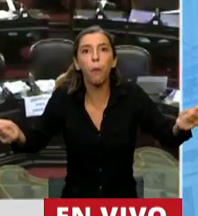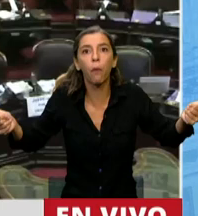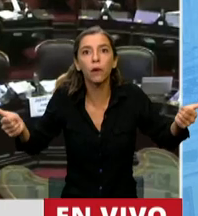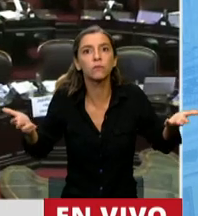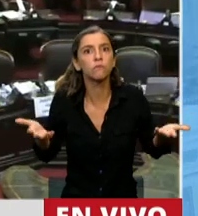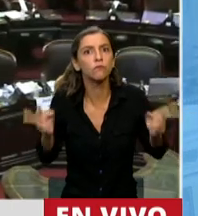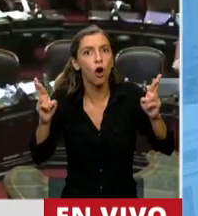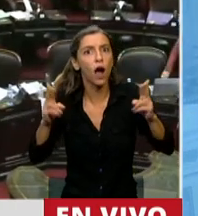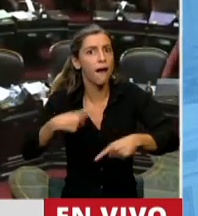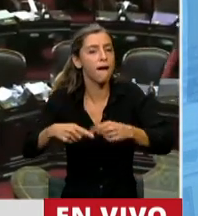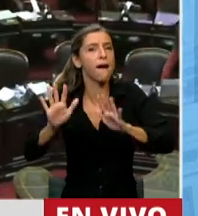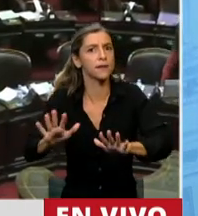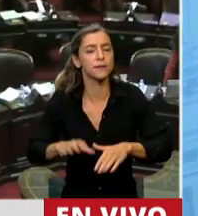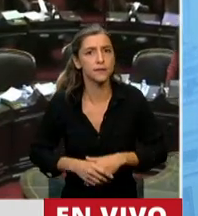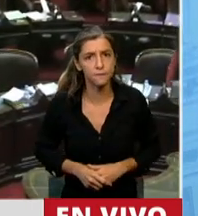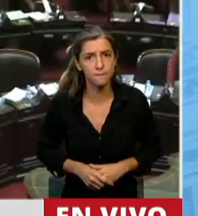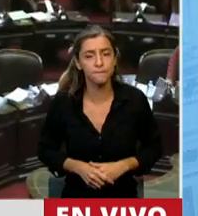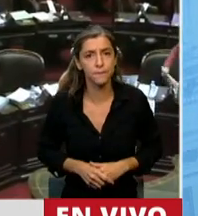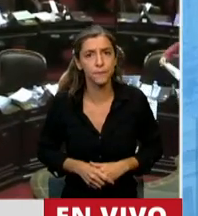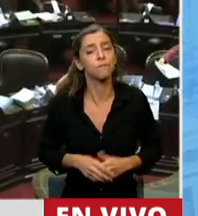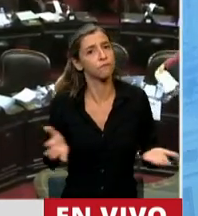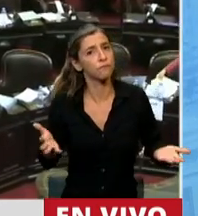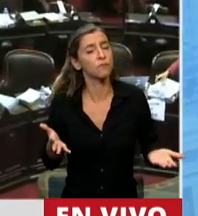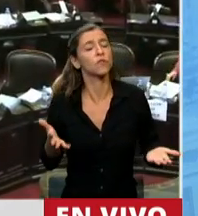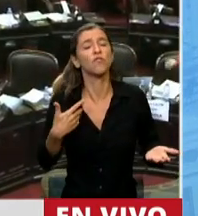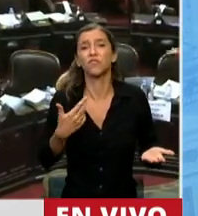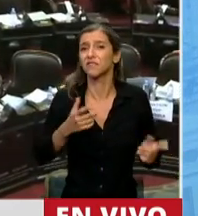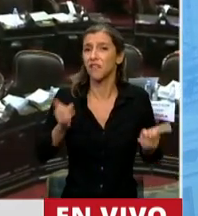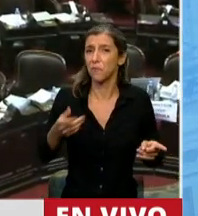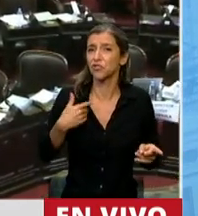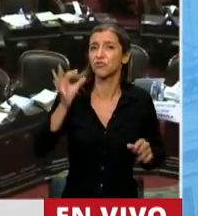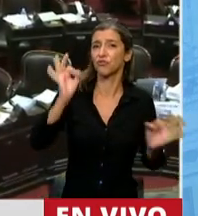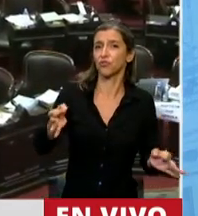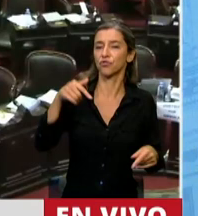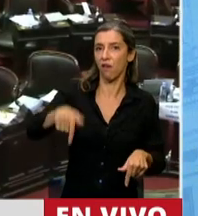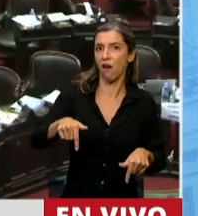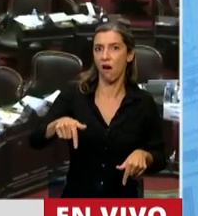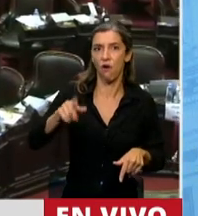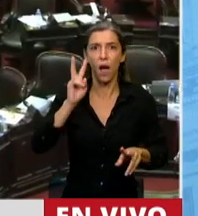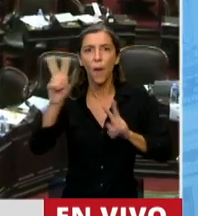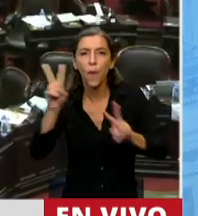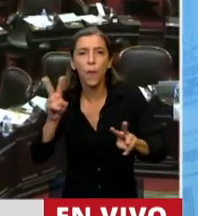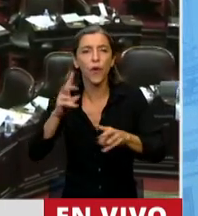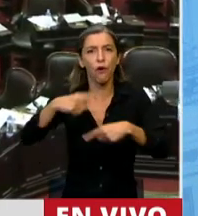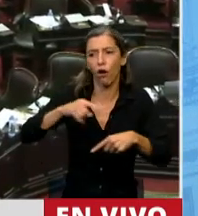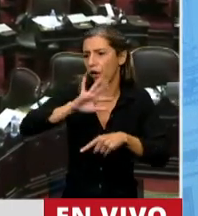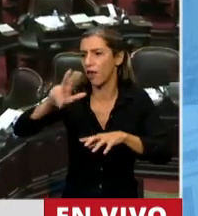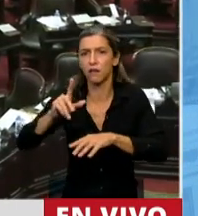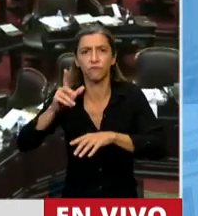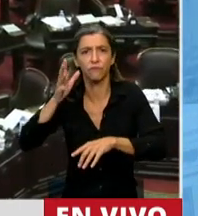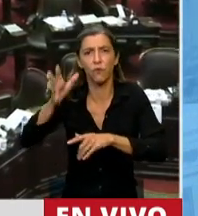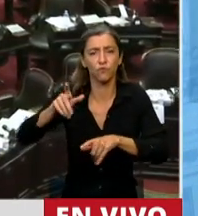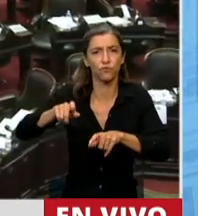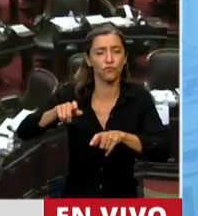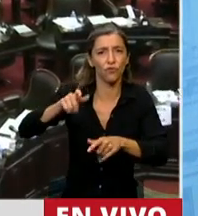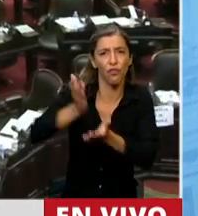que el voto popular convalida a que hagan y cometan delitos como están ocurriendo en Formosa de